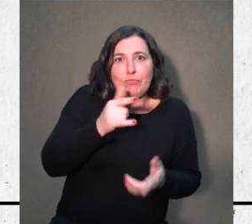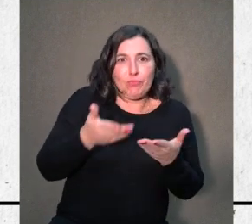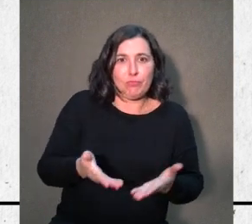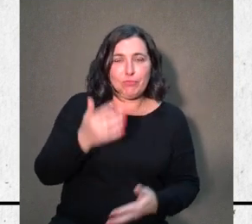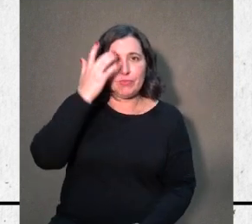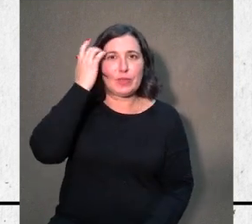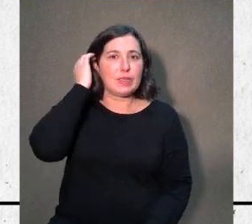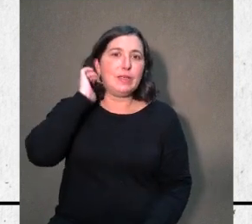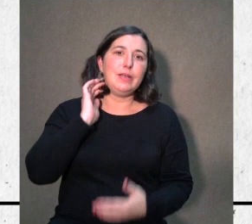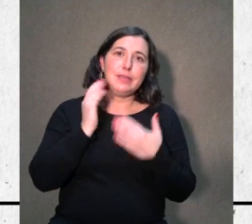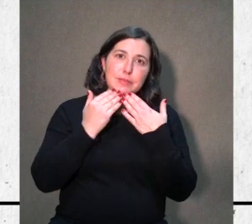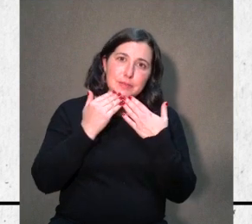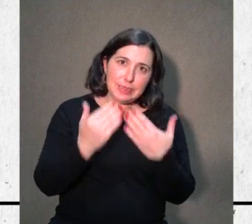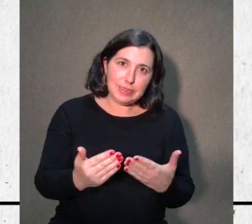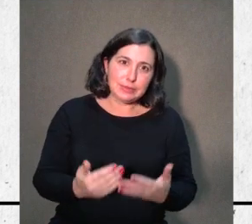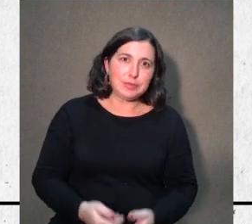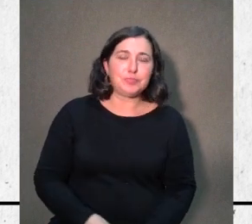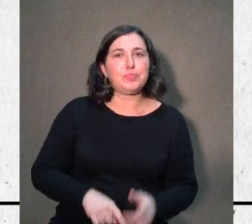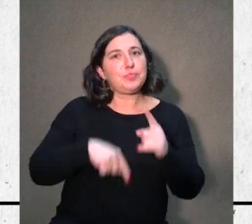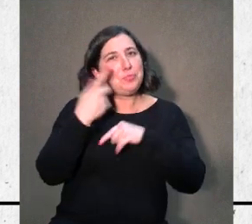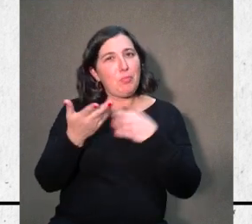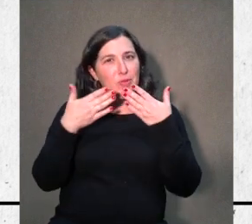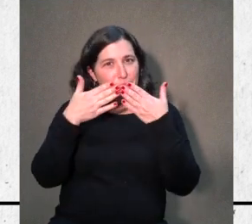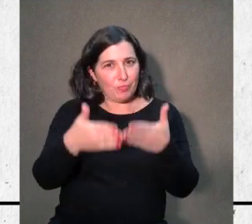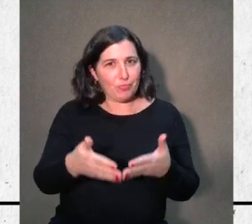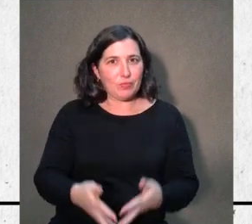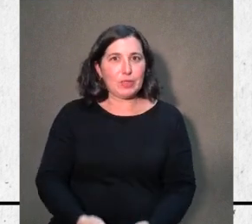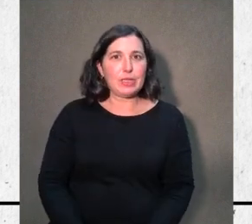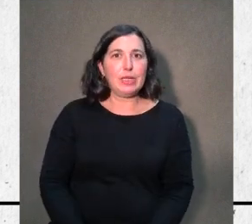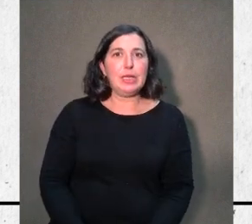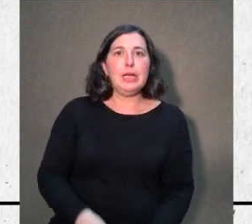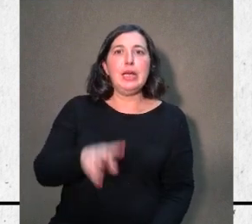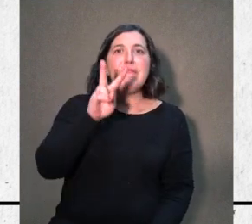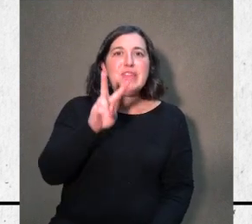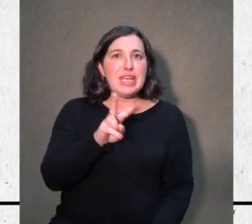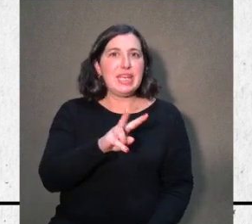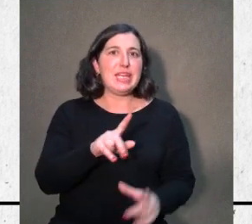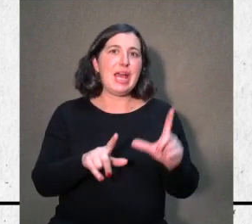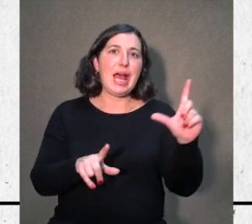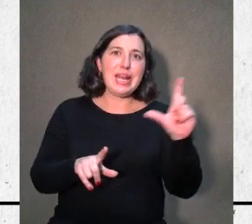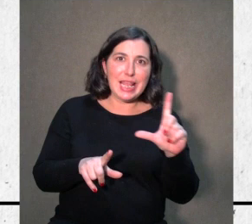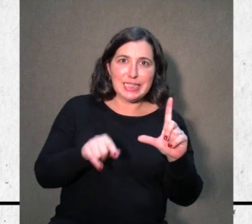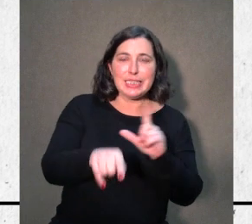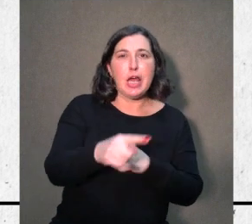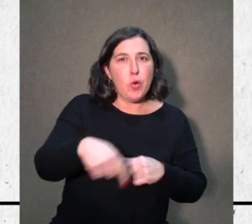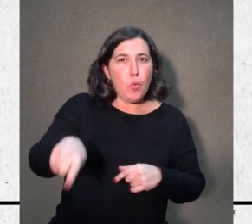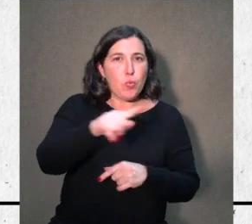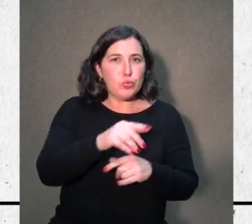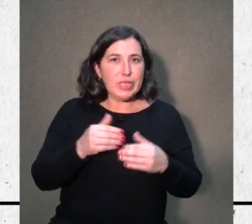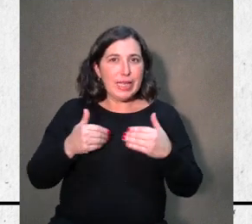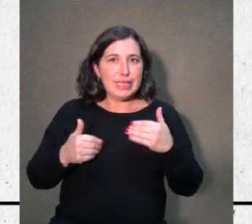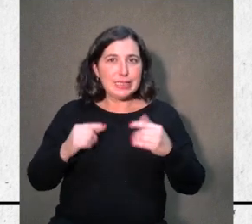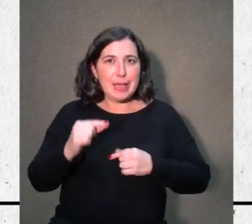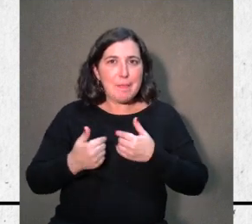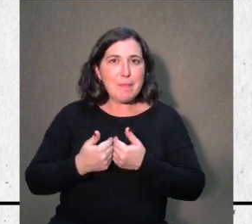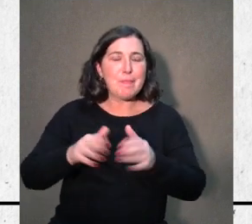es. Muchas gracias. Voy a la próxima pregunta. Virginia y Leticia, ustedes dieron sus primeros pasos